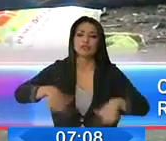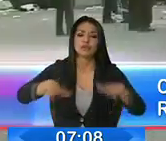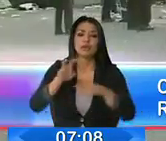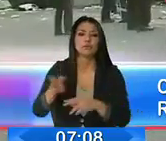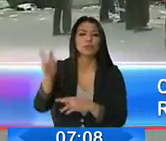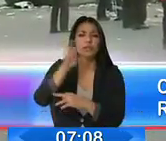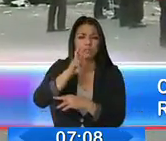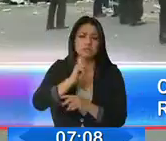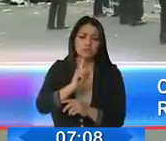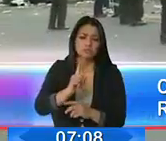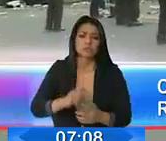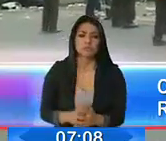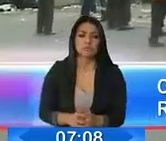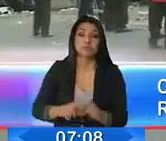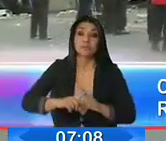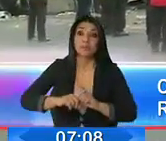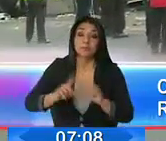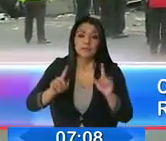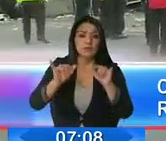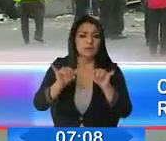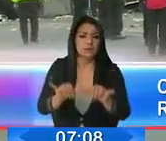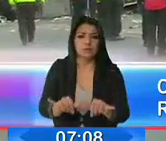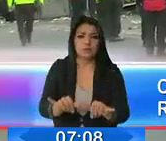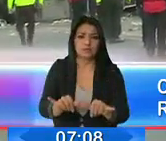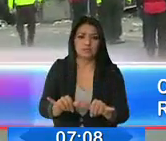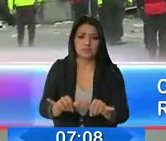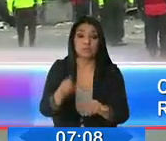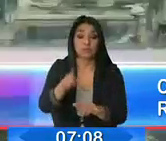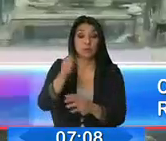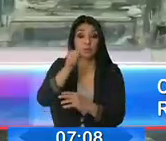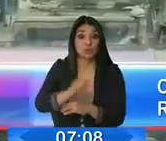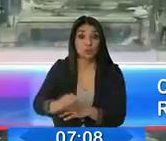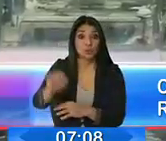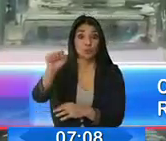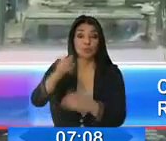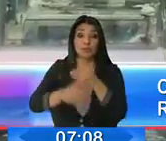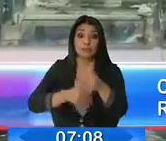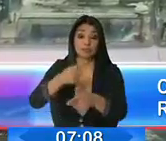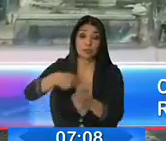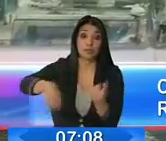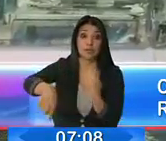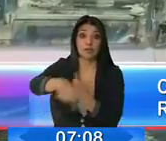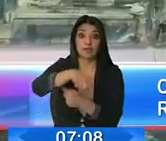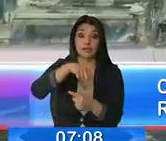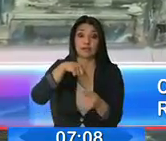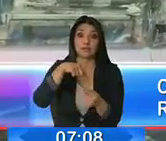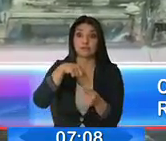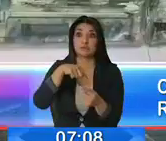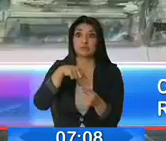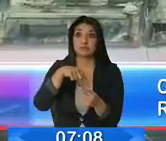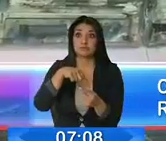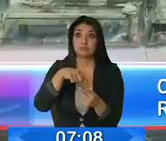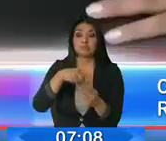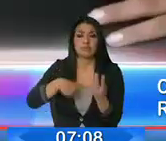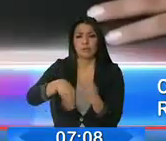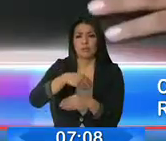turísticos, pero con la condición que si hacíamos el tour, después de venir del tour no saliéramos, con que de todas formas nos